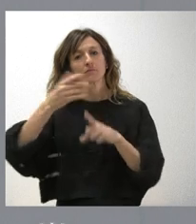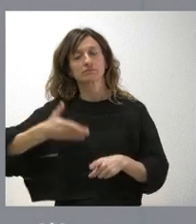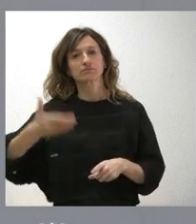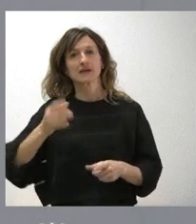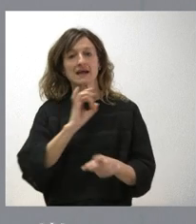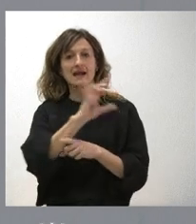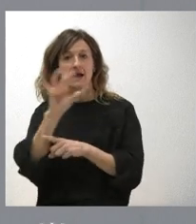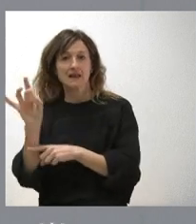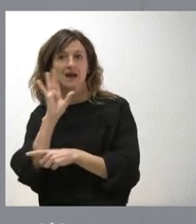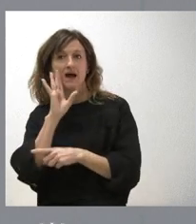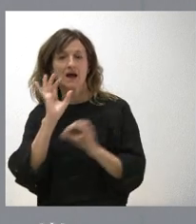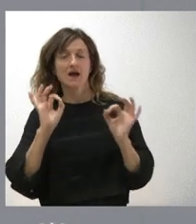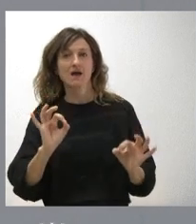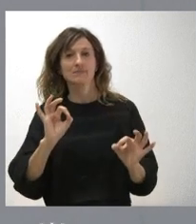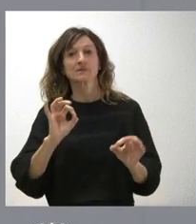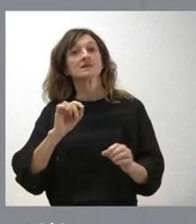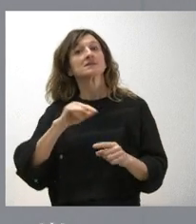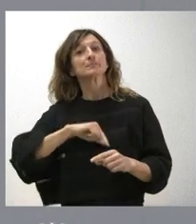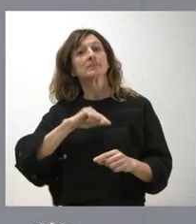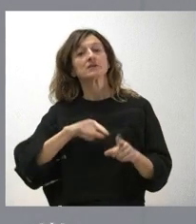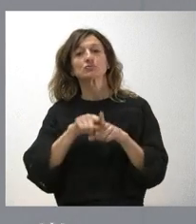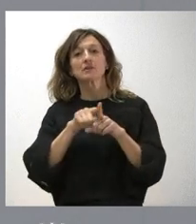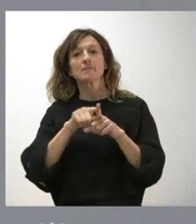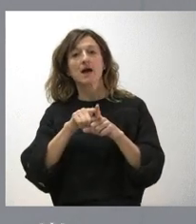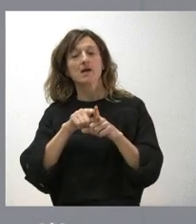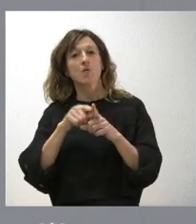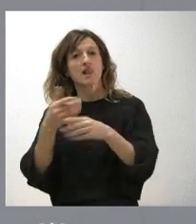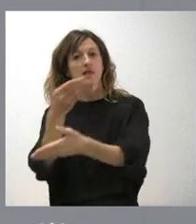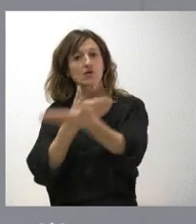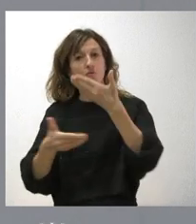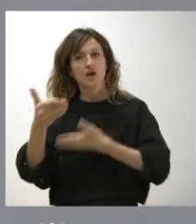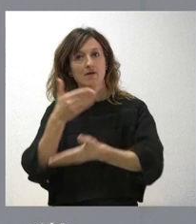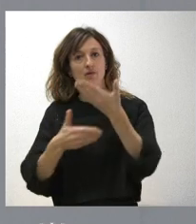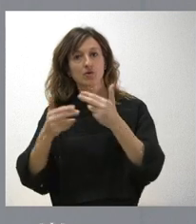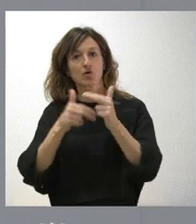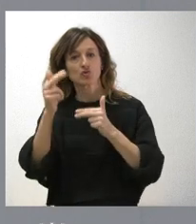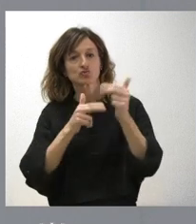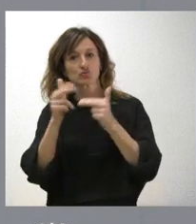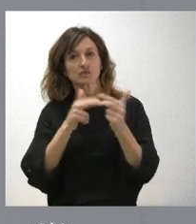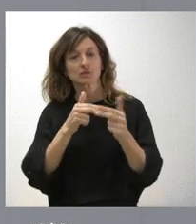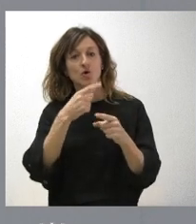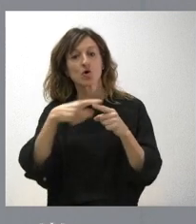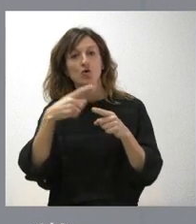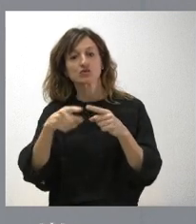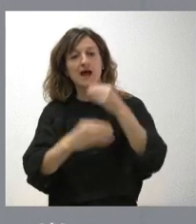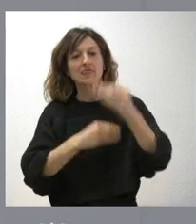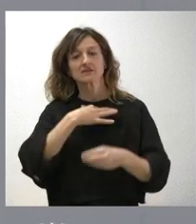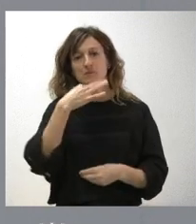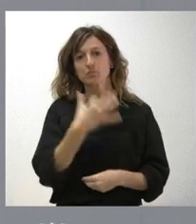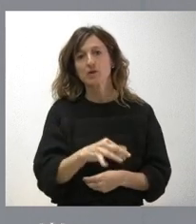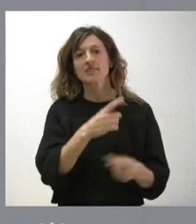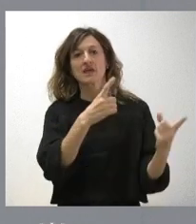cartas insisto espíritu constructivo vía de colaboración pedir aquello que sea realizable que sea